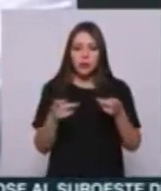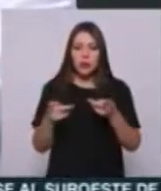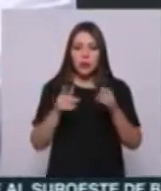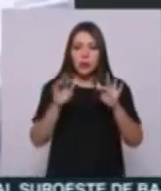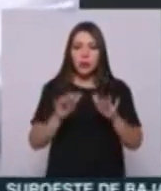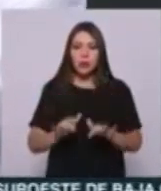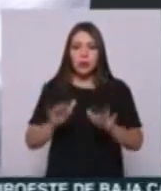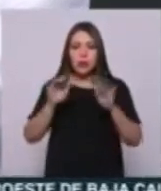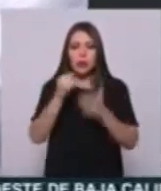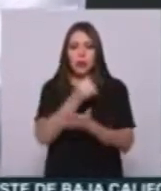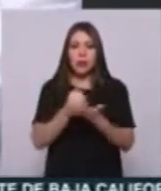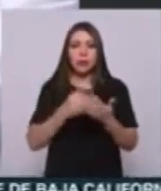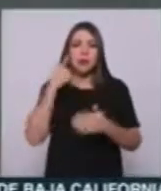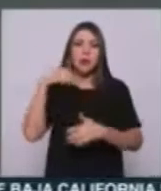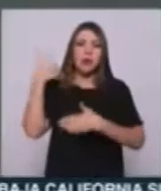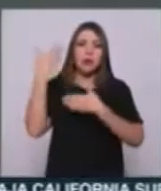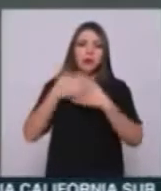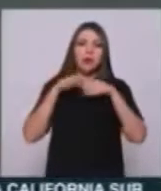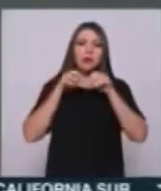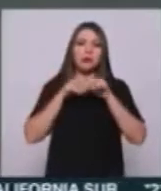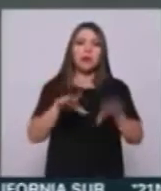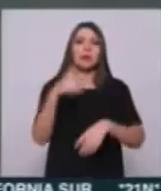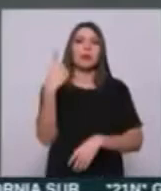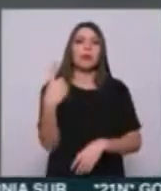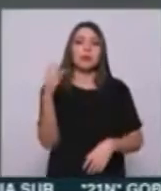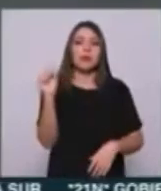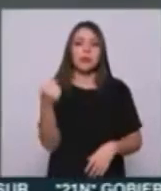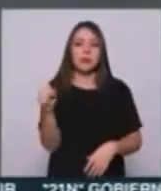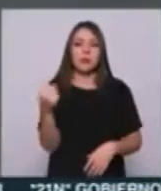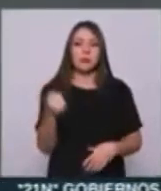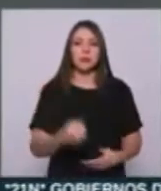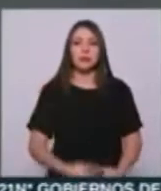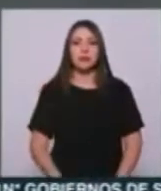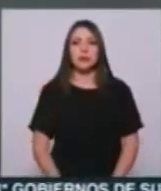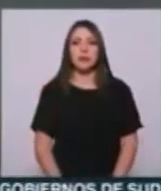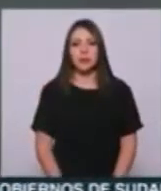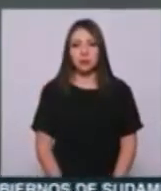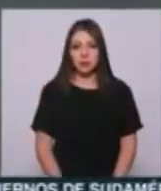el próximo 1 de septiembre. Eric Pinto, 21 Noticias.